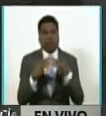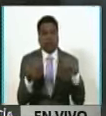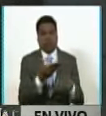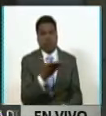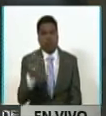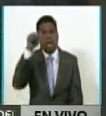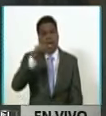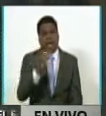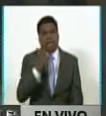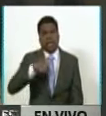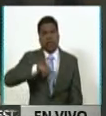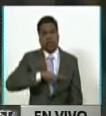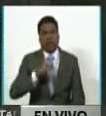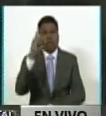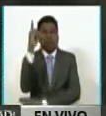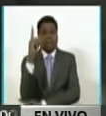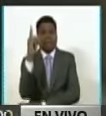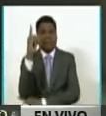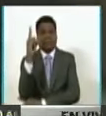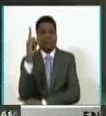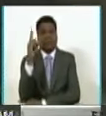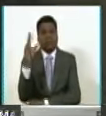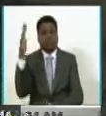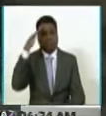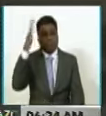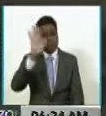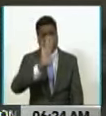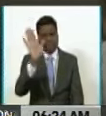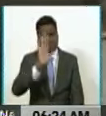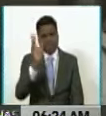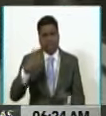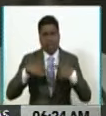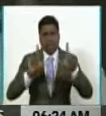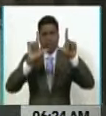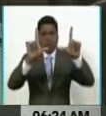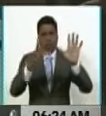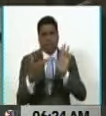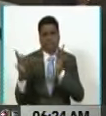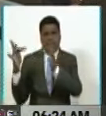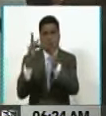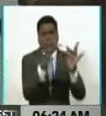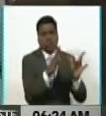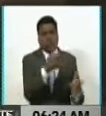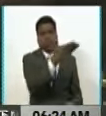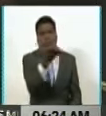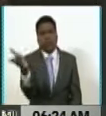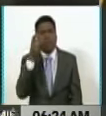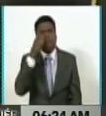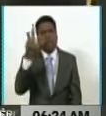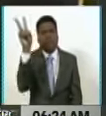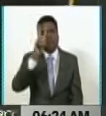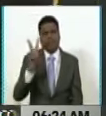acá nosotros, desde el Panteón Nacional, despedimos esta transmisión para todo el pueblo de Venezuela.